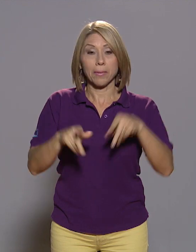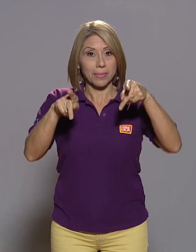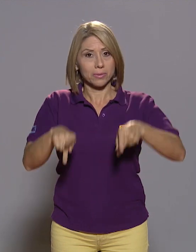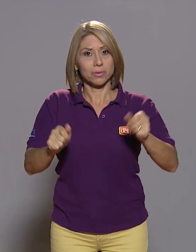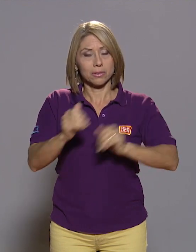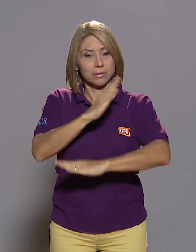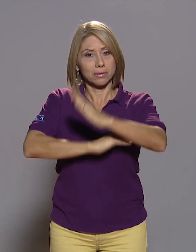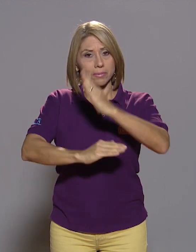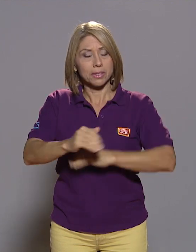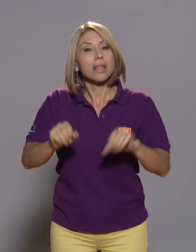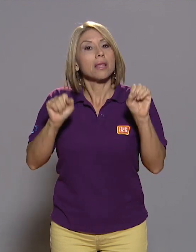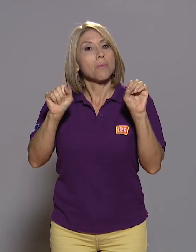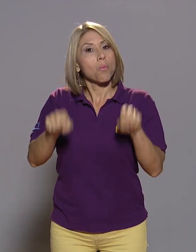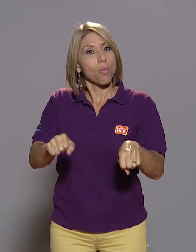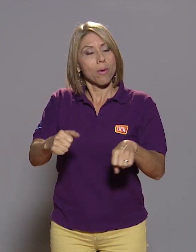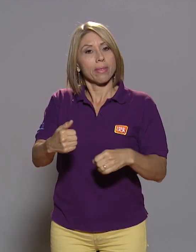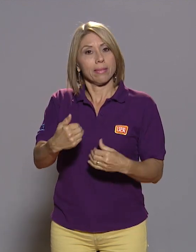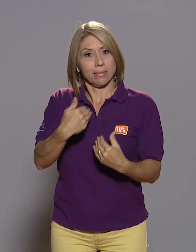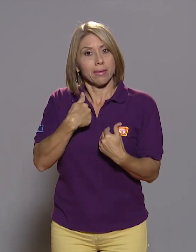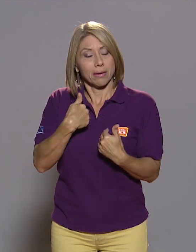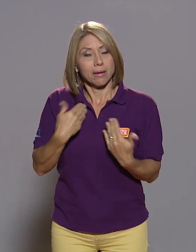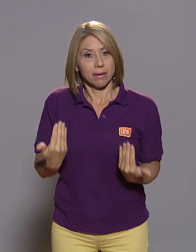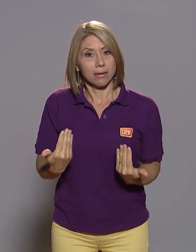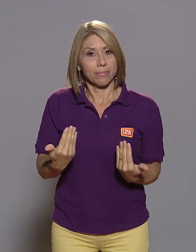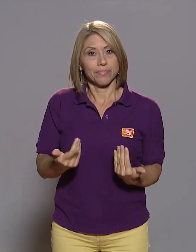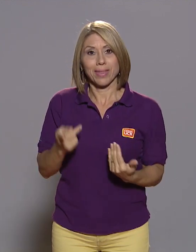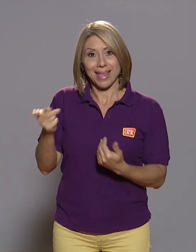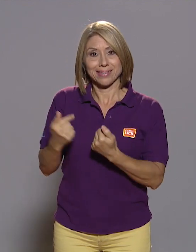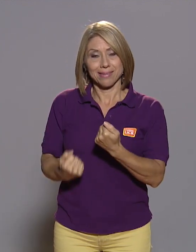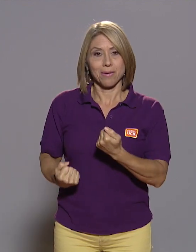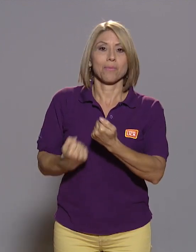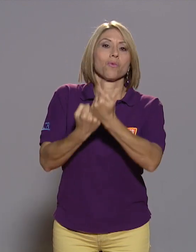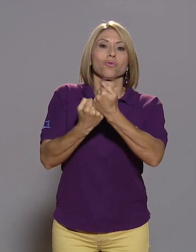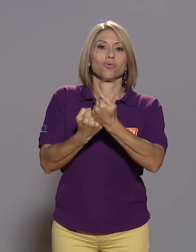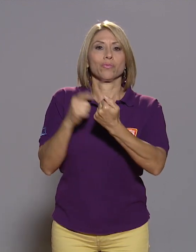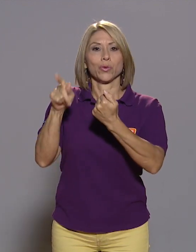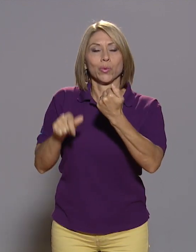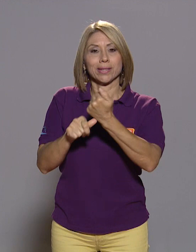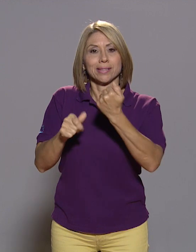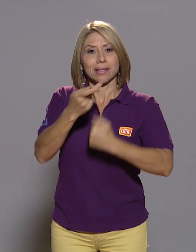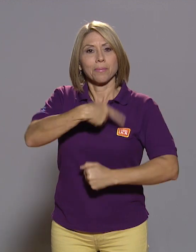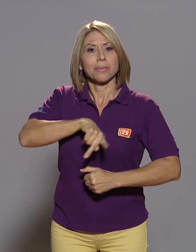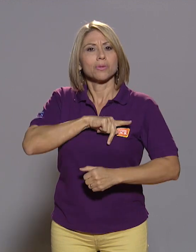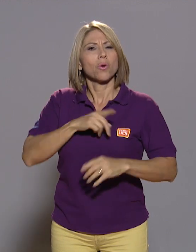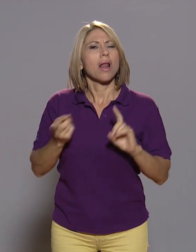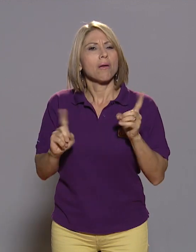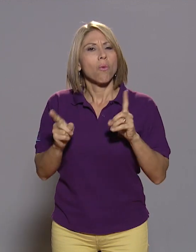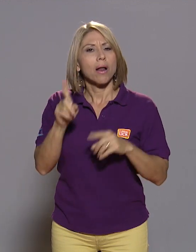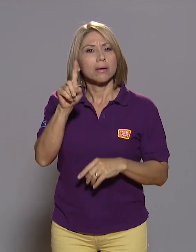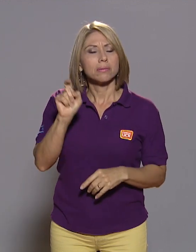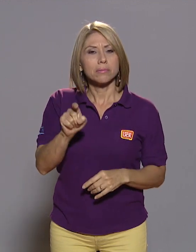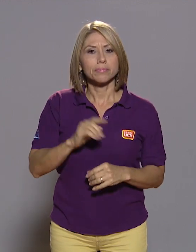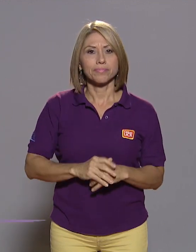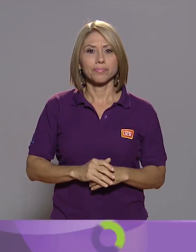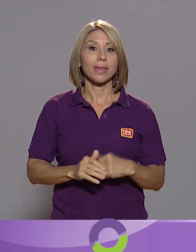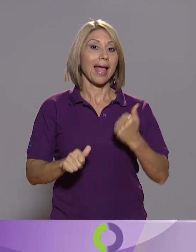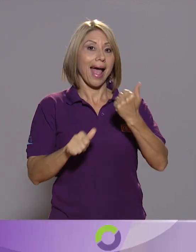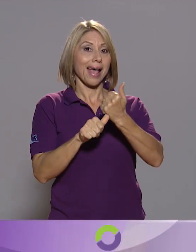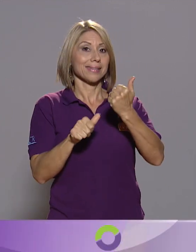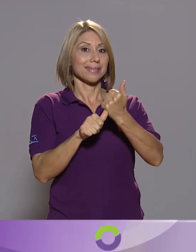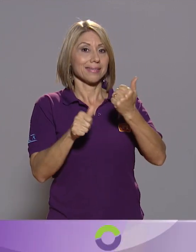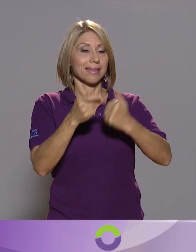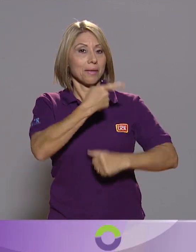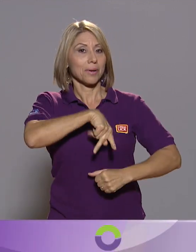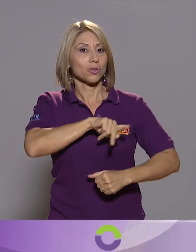con discapacidad que pueden acceder a que tengan este apoyo, ¿verdad?, de parte de un asistente personal. Sí, bueno, el